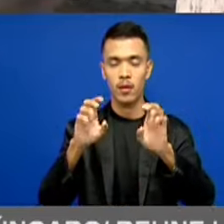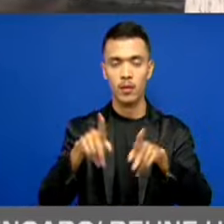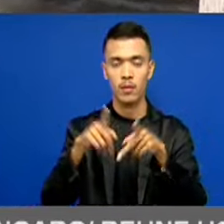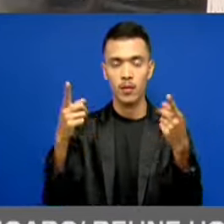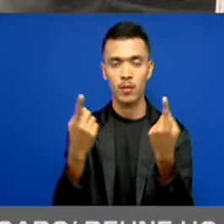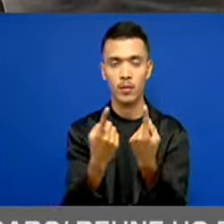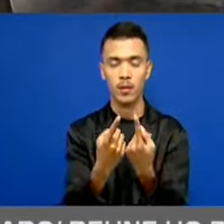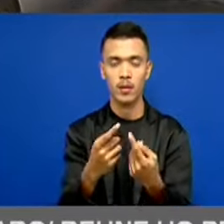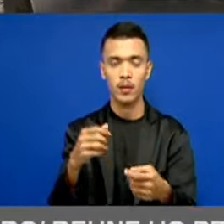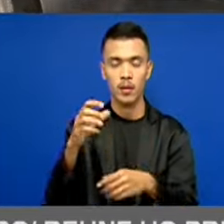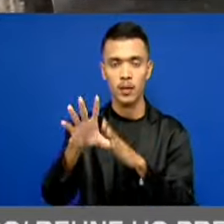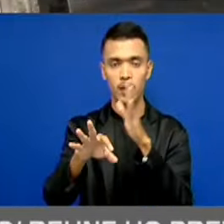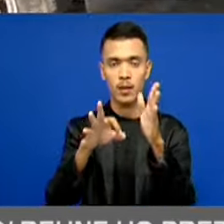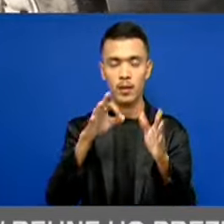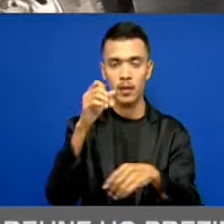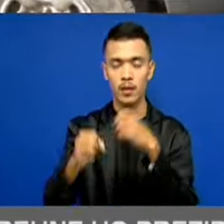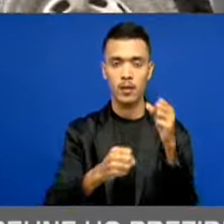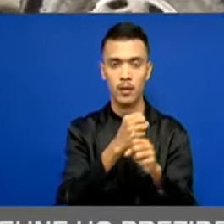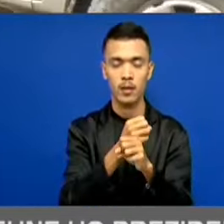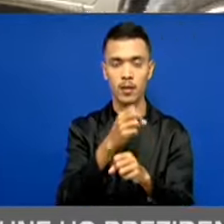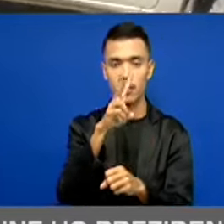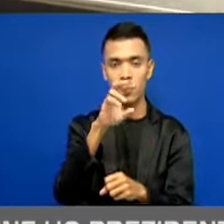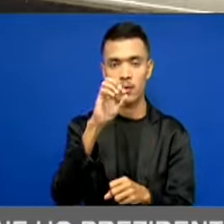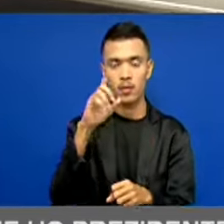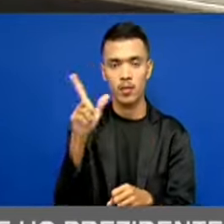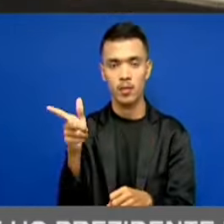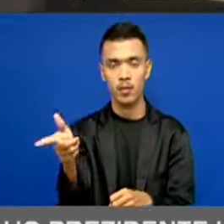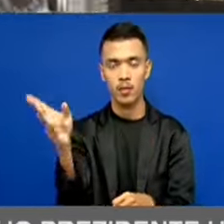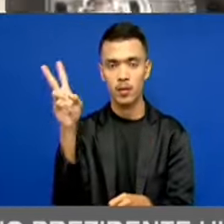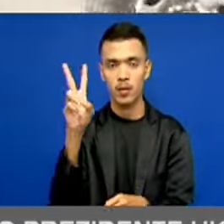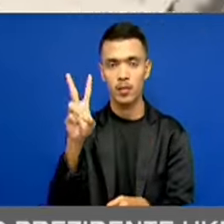rekruta iha tinang rihun rua ronul resin rua. Arsino Suarez, RTTL.